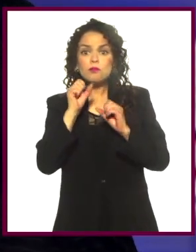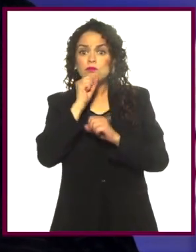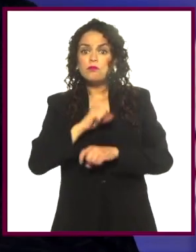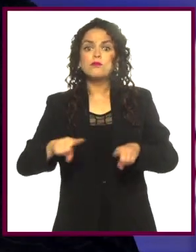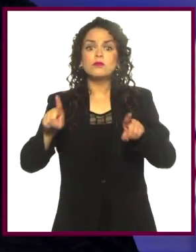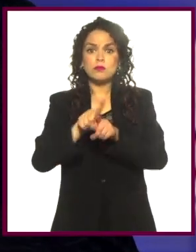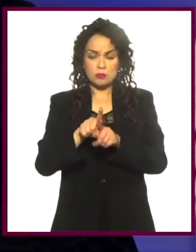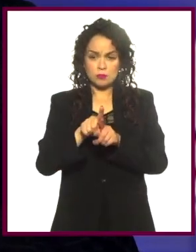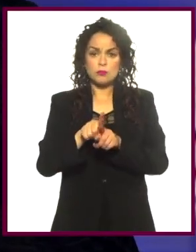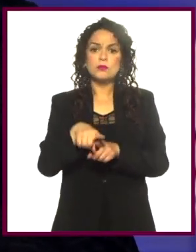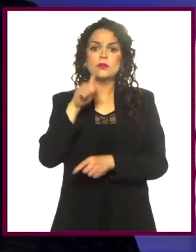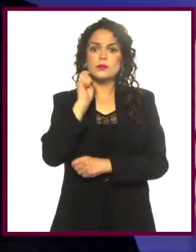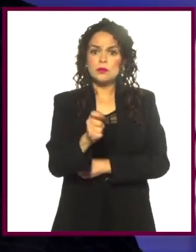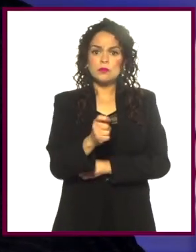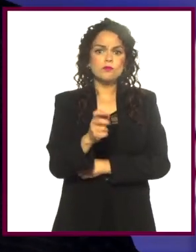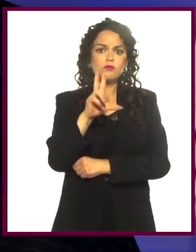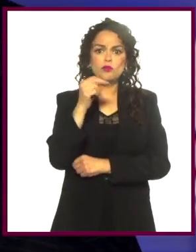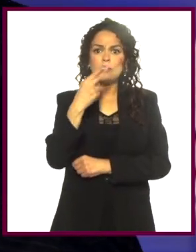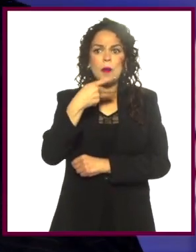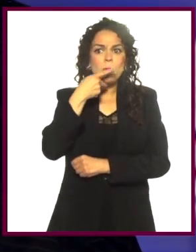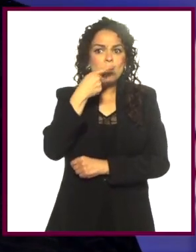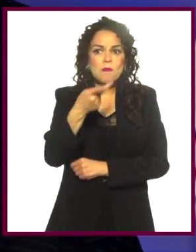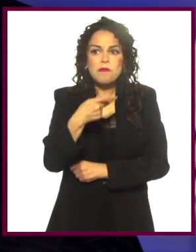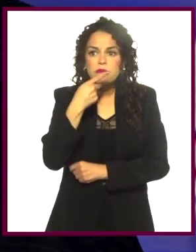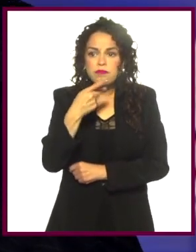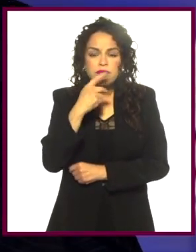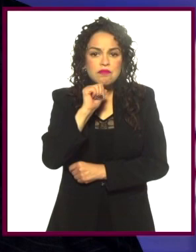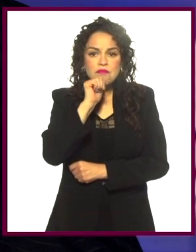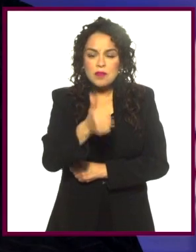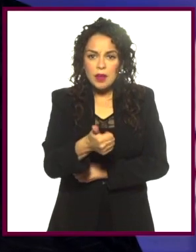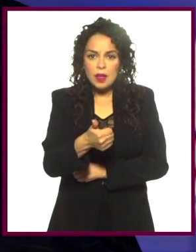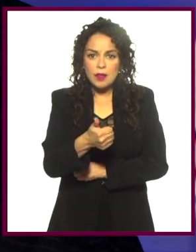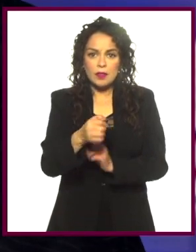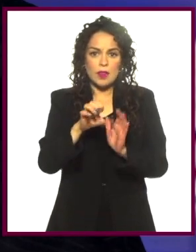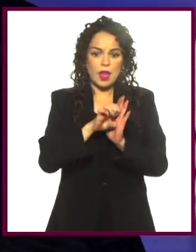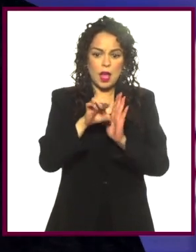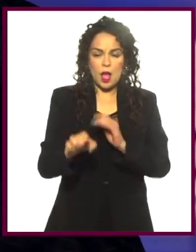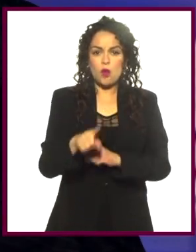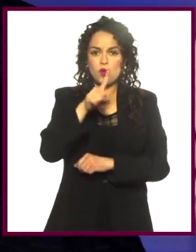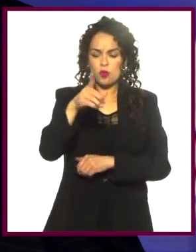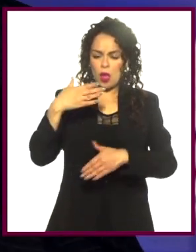también es no verbal. Entonces, si usted entrara